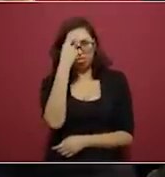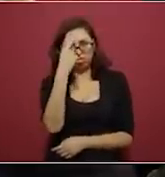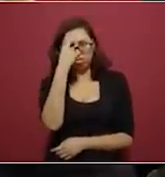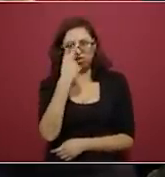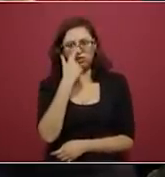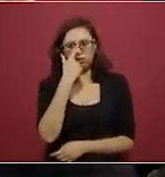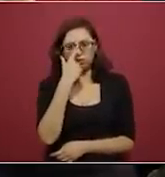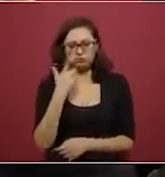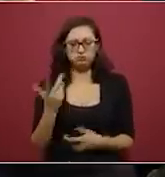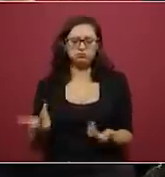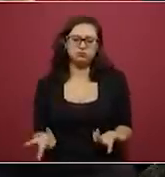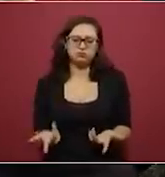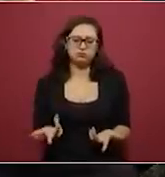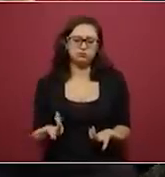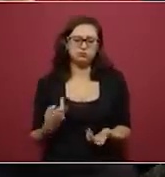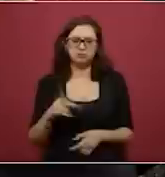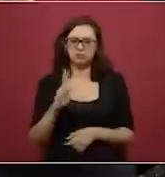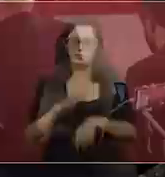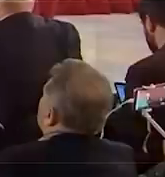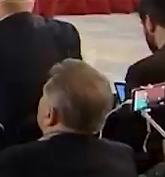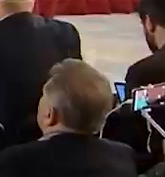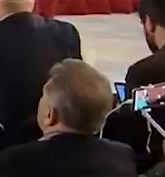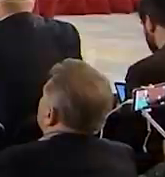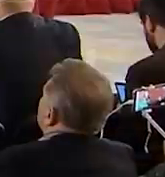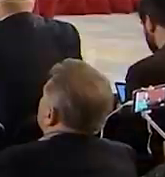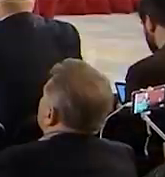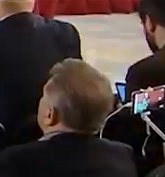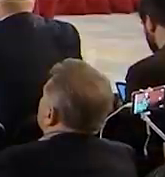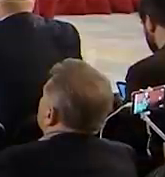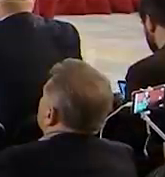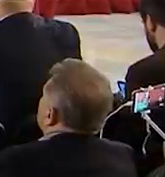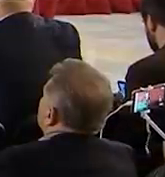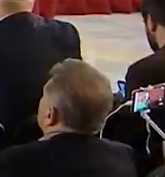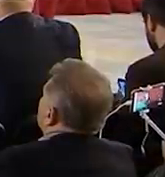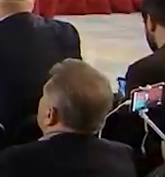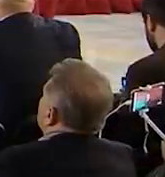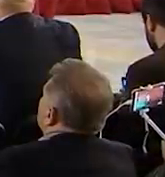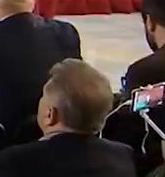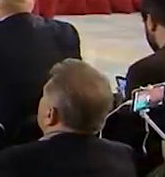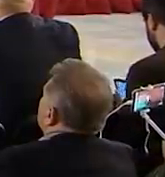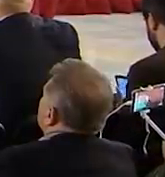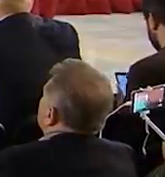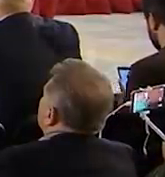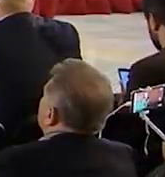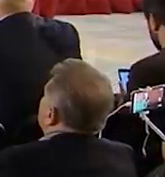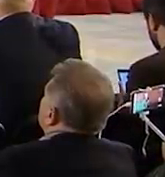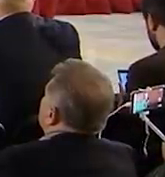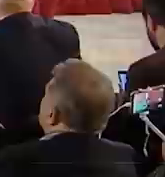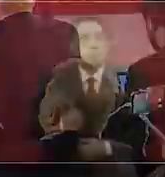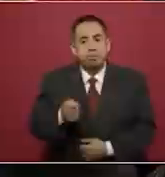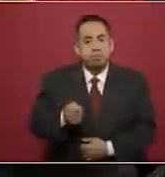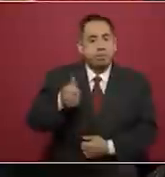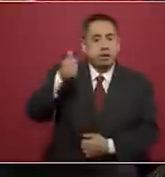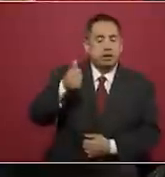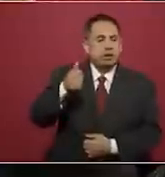cuando lo principal es atender las causas que originan la violencia